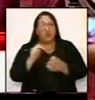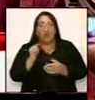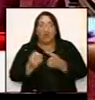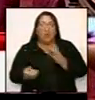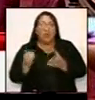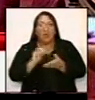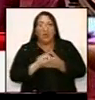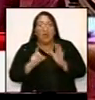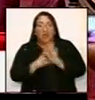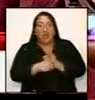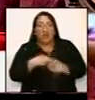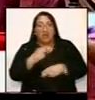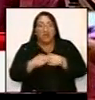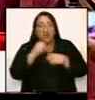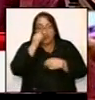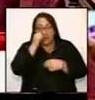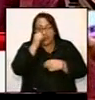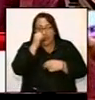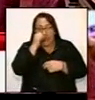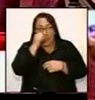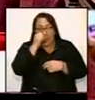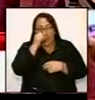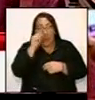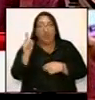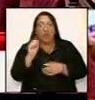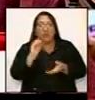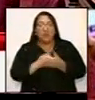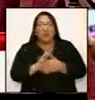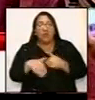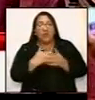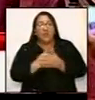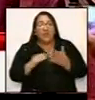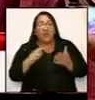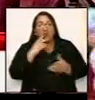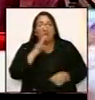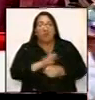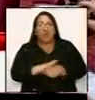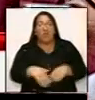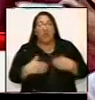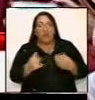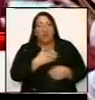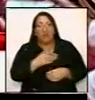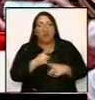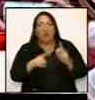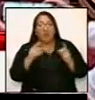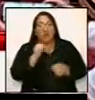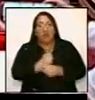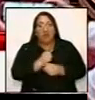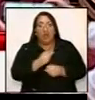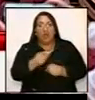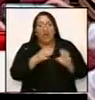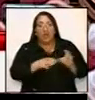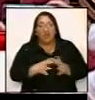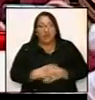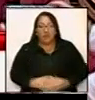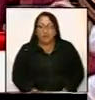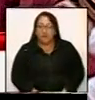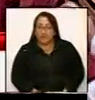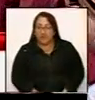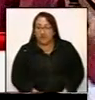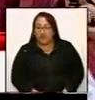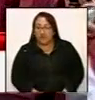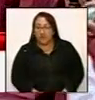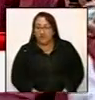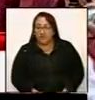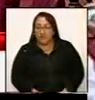la legislación nacional en materia tributaria y no implica compromisos de otorgar beneficios o incentivos tributarios a dicha actividad. De igual